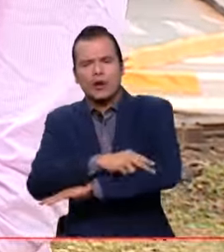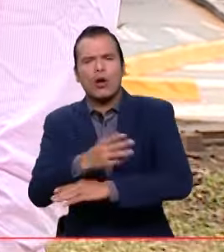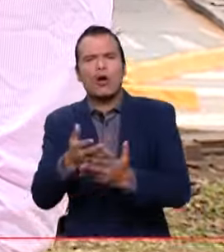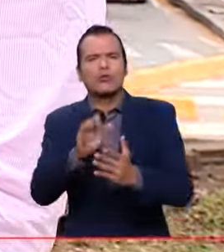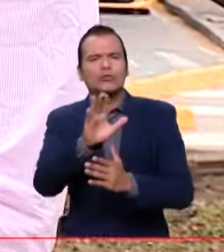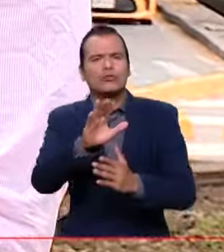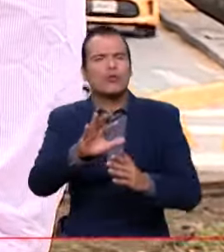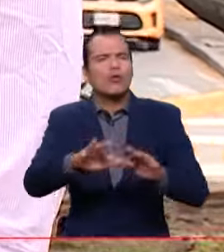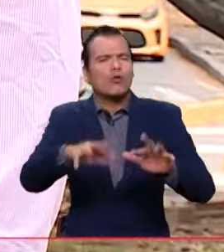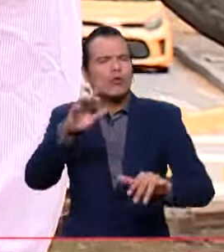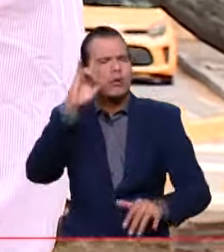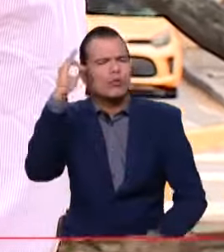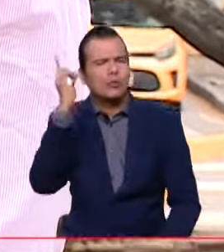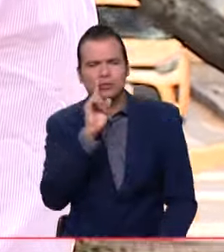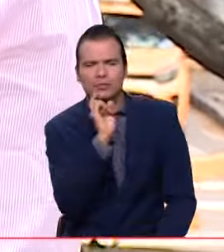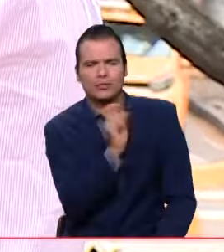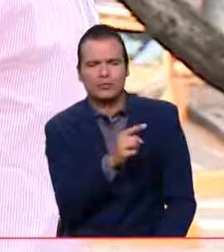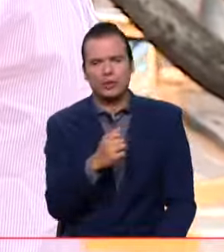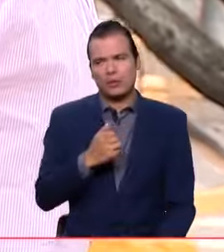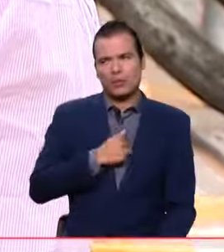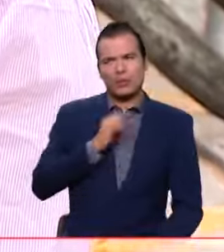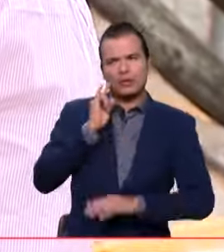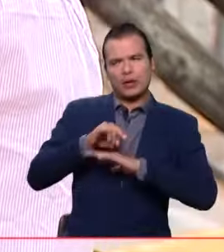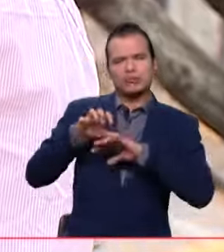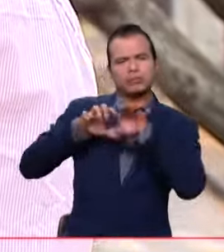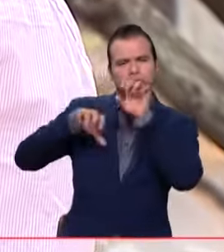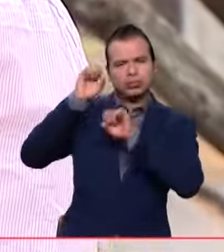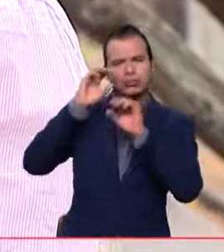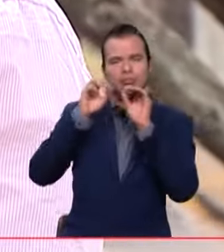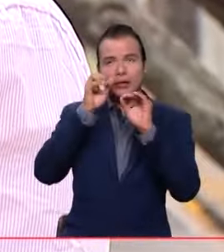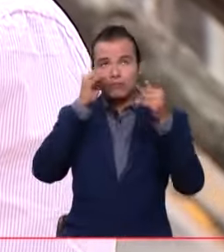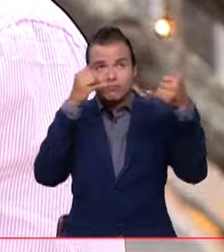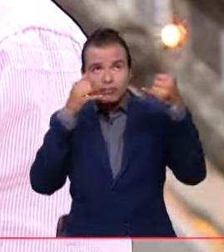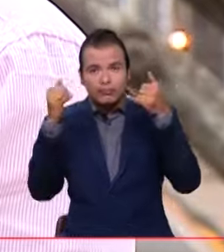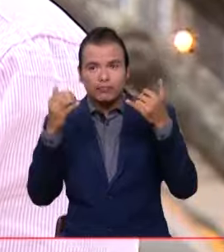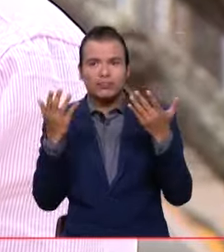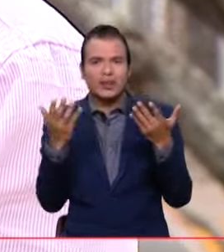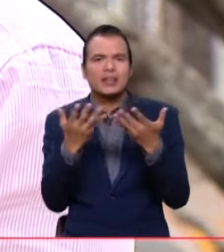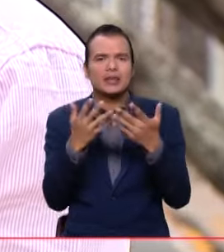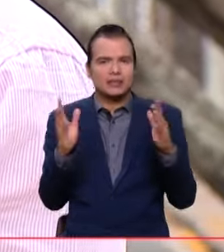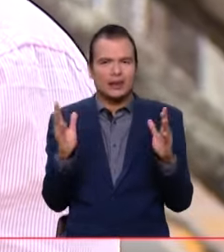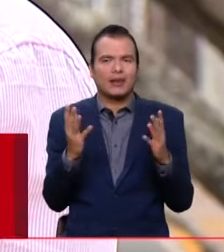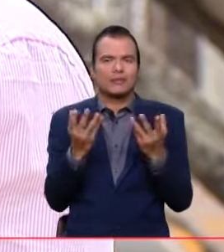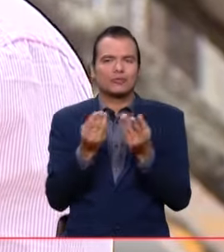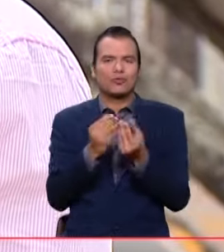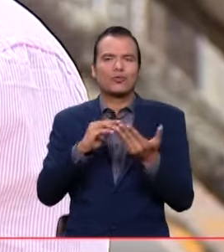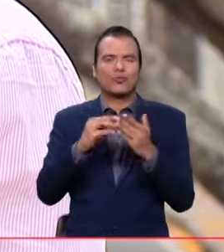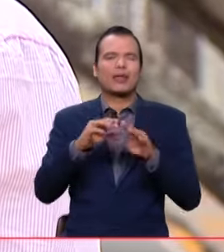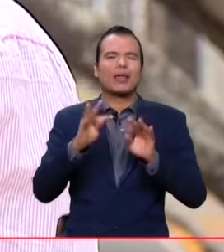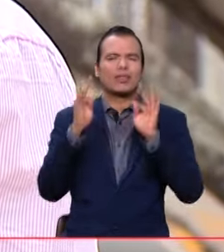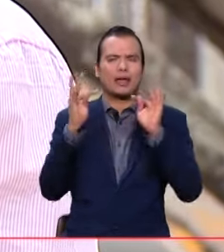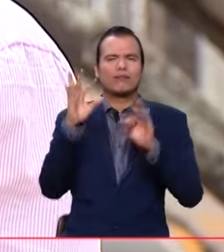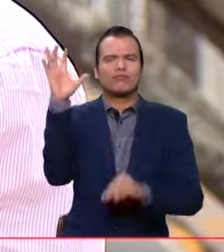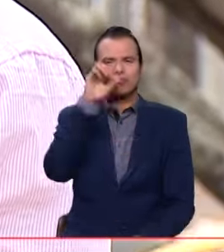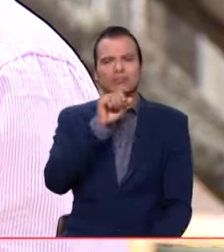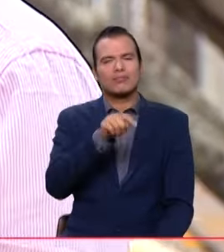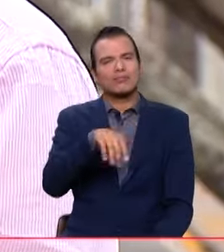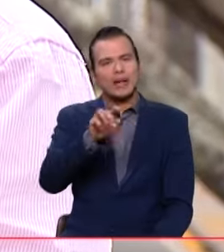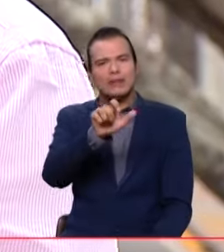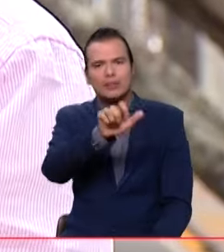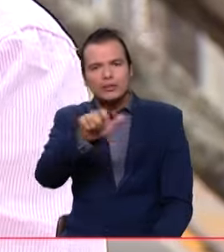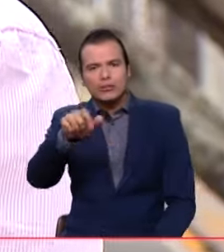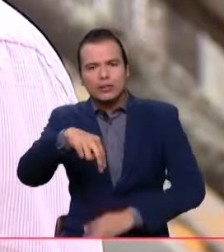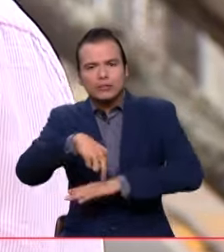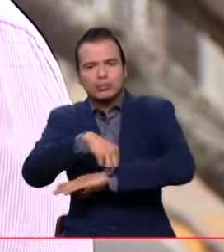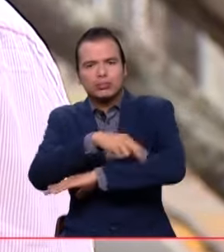frentes de seguridad y videos que la misma comunidad toma, incluso el mismo comercio, se ha podido evidenciar que es esta población la que nos tiene azotados respecto a hurto de partes